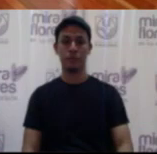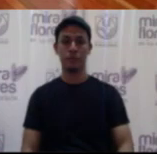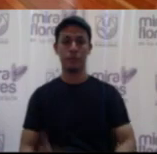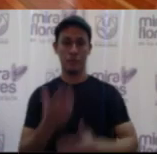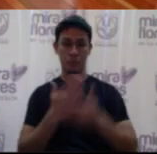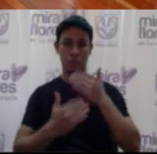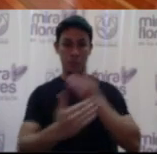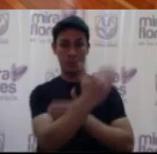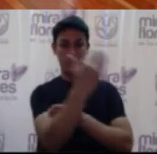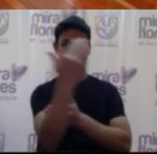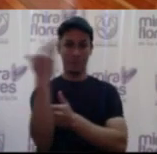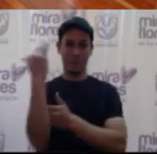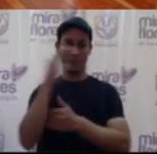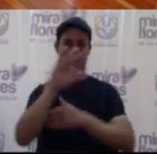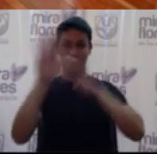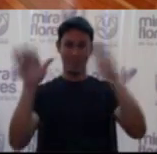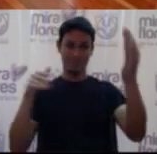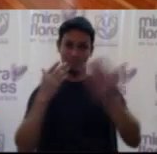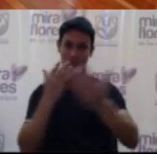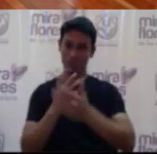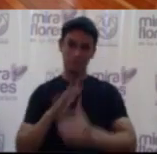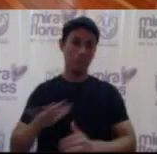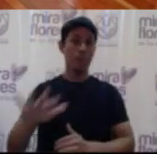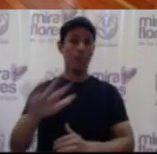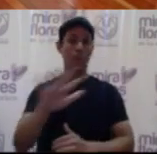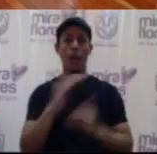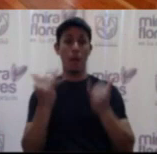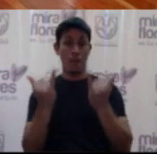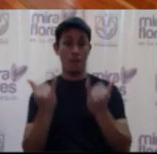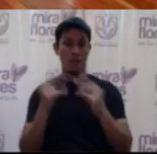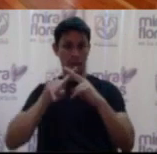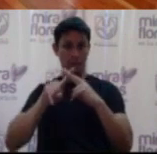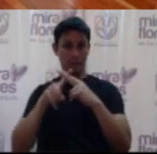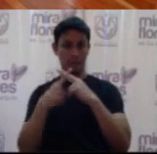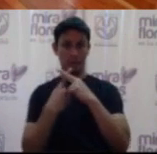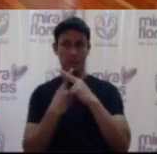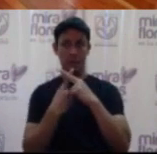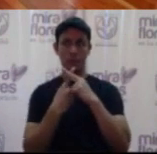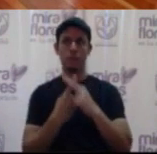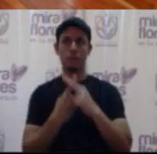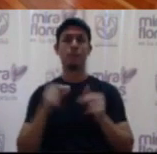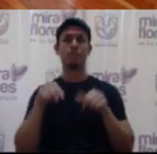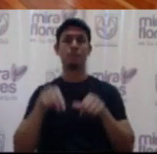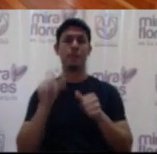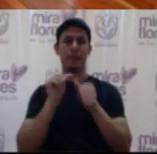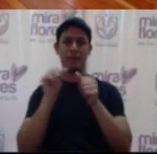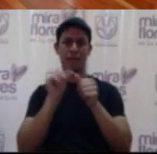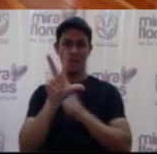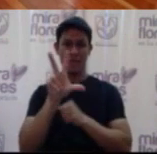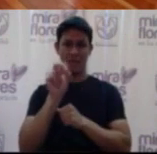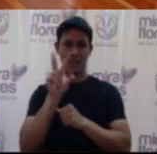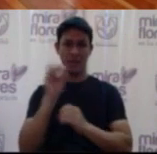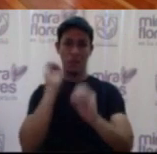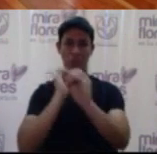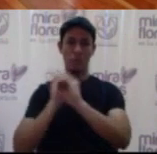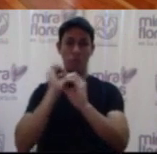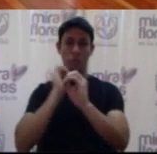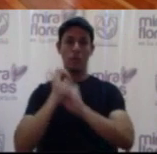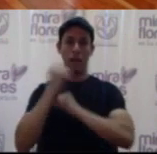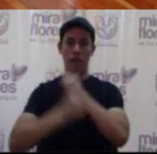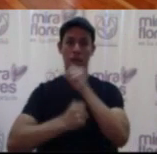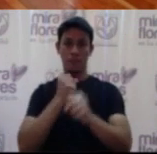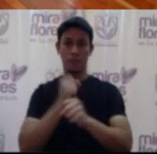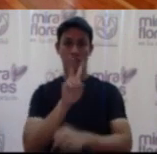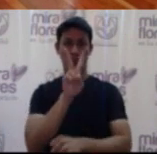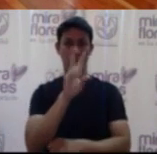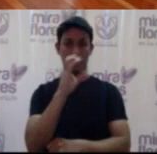Muy buenos días con todos. Vamos a dar inicio a nuestra sesión ordinaria de fecha 30 de octubre del año 2018. Le